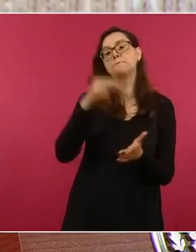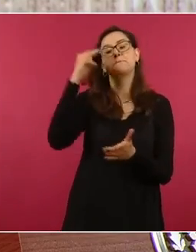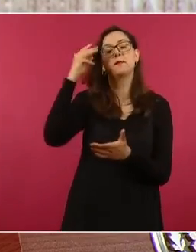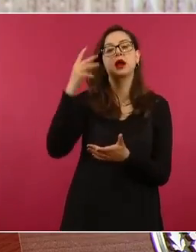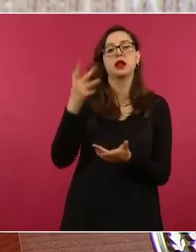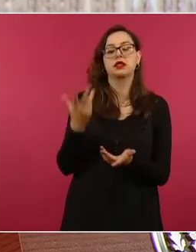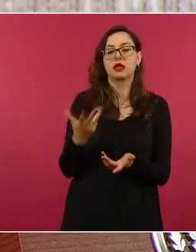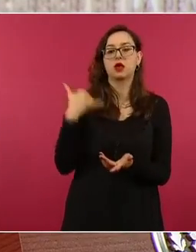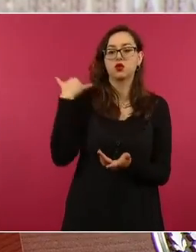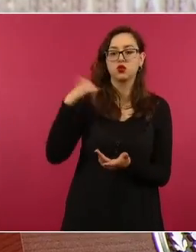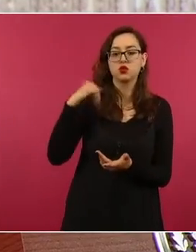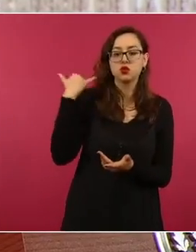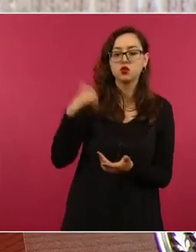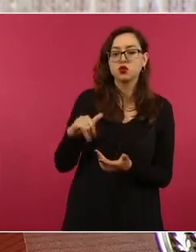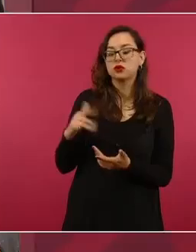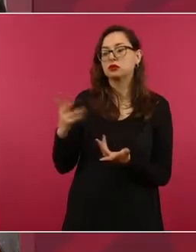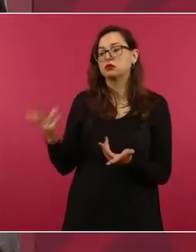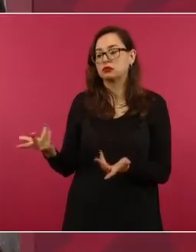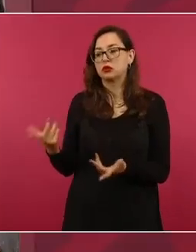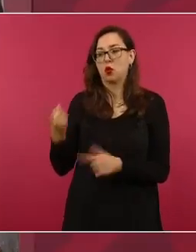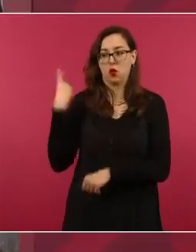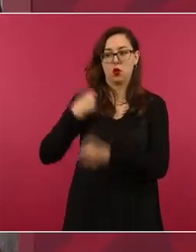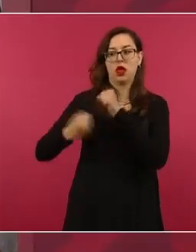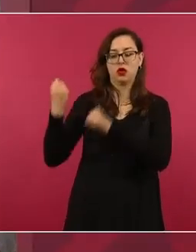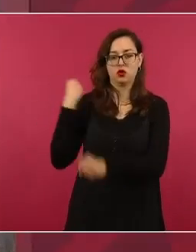Pacífico sí hemos tenido dos, pero